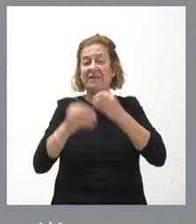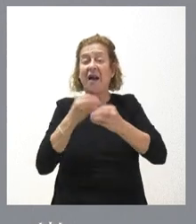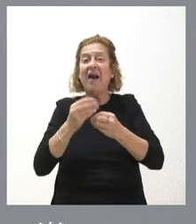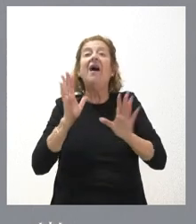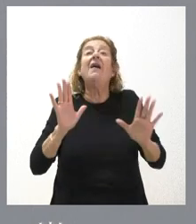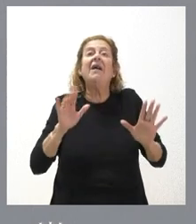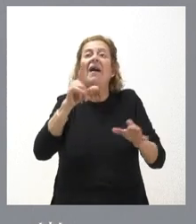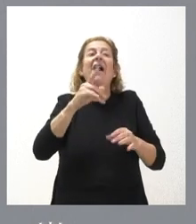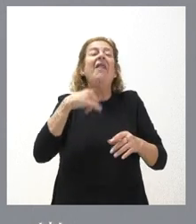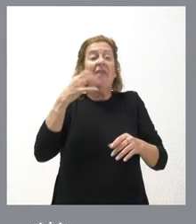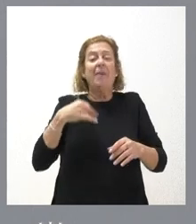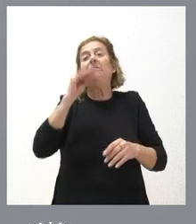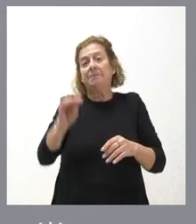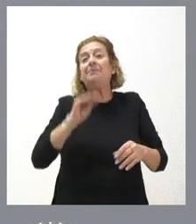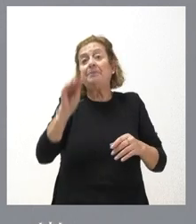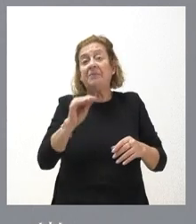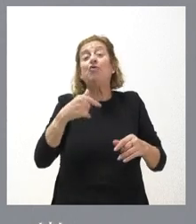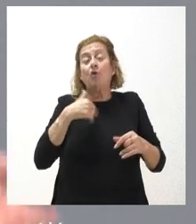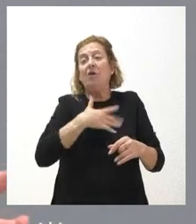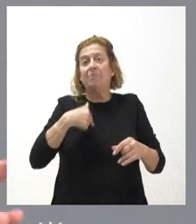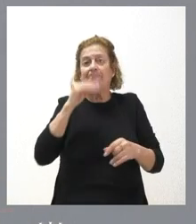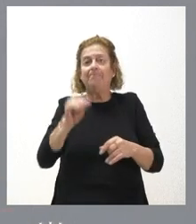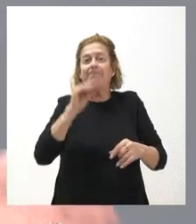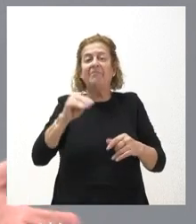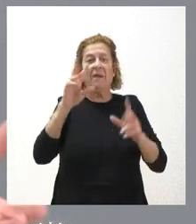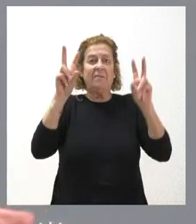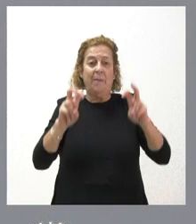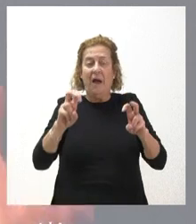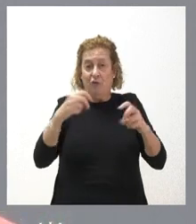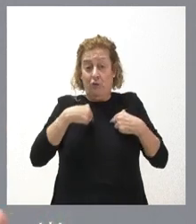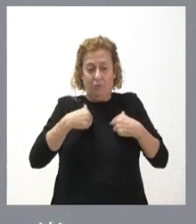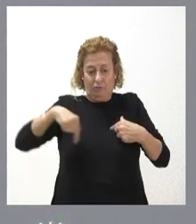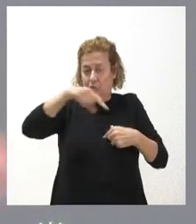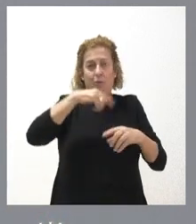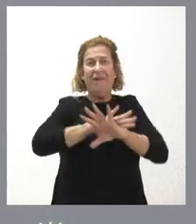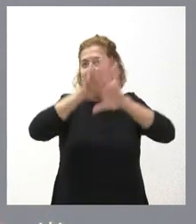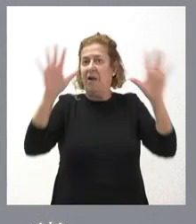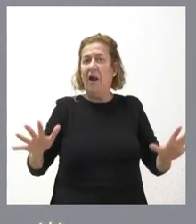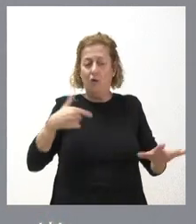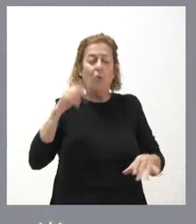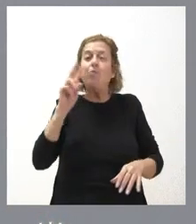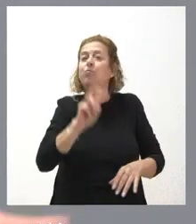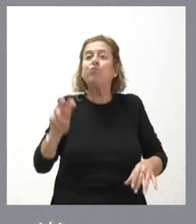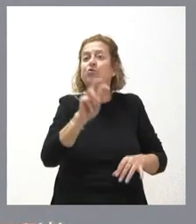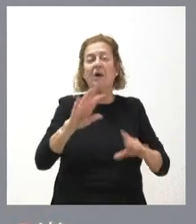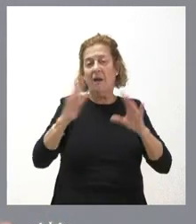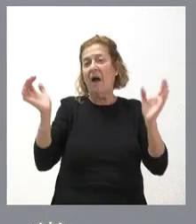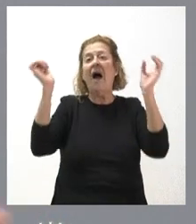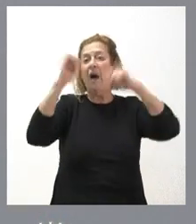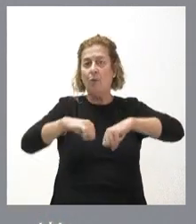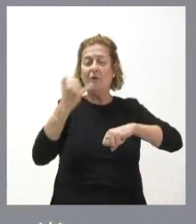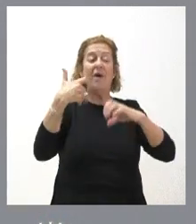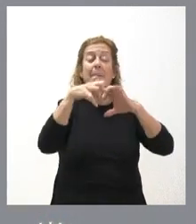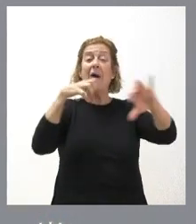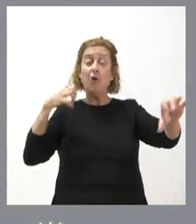eso hay que insistir y en eso es en lo que queremos insistir y nuestra posición es muy clara en el consejo interterritorial Buscar el acuerdo hay una mayoría de